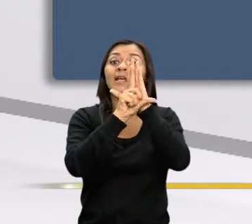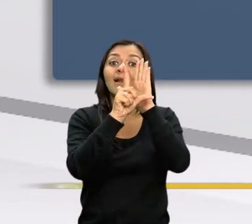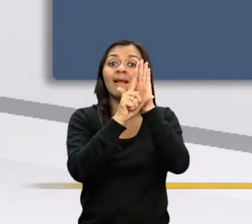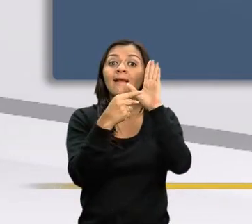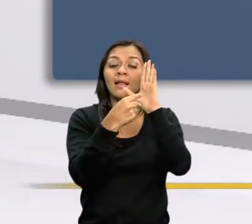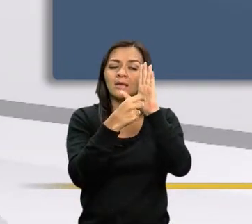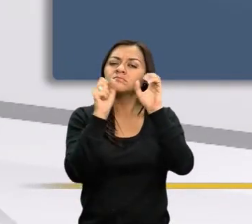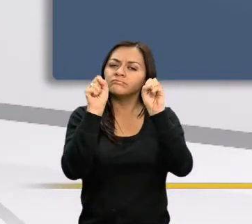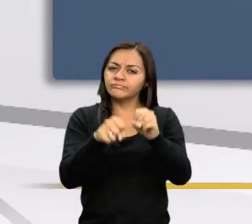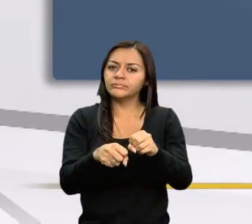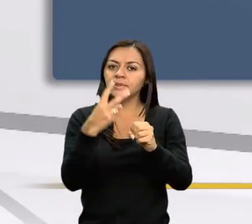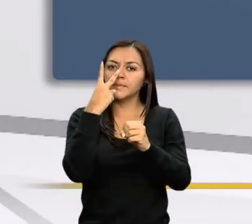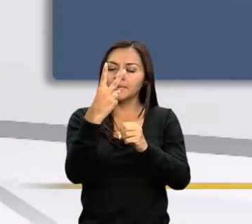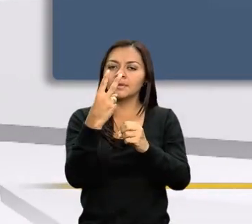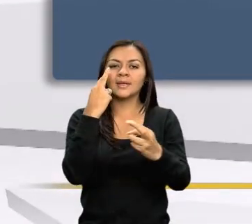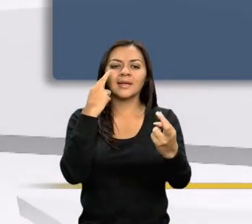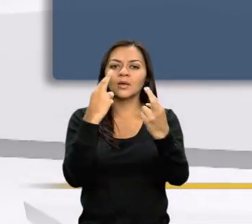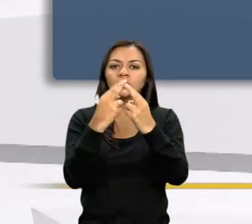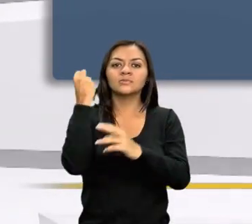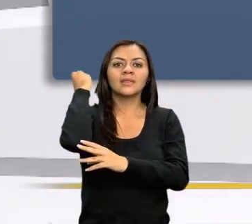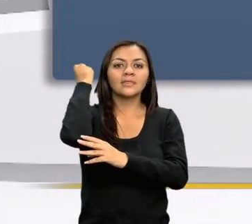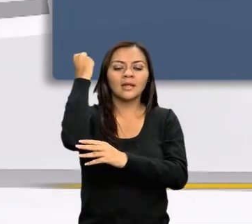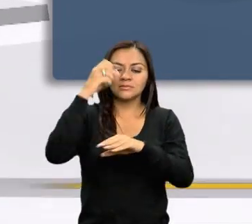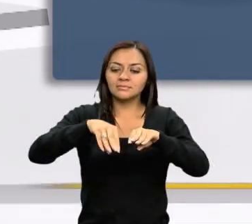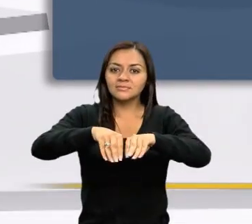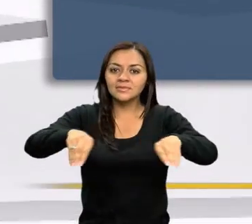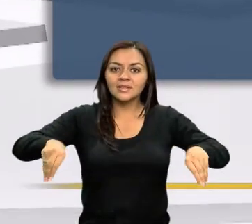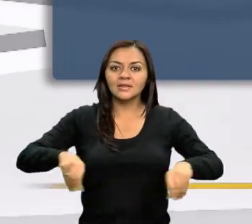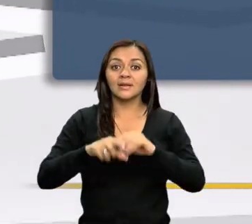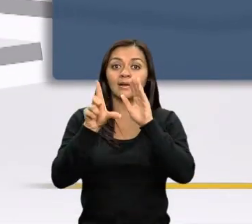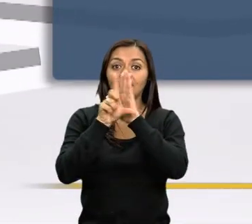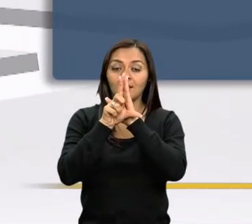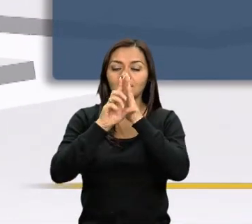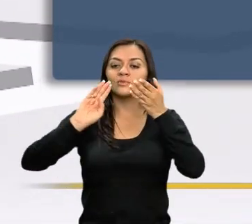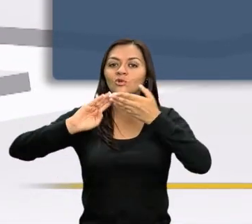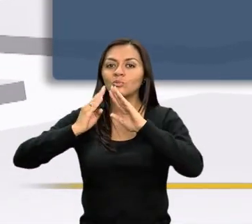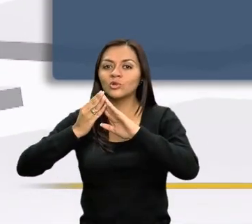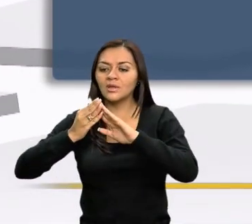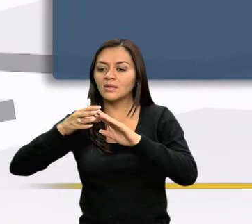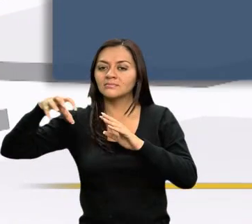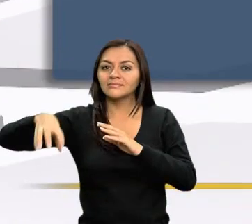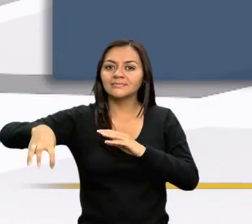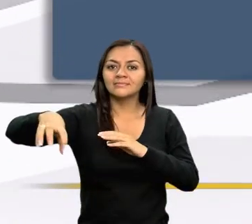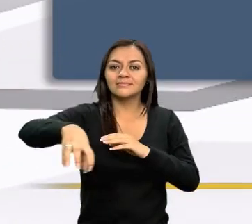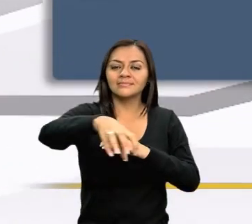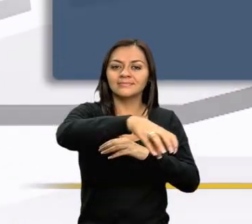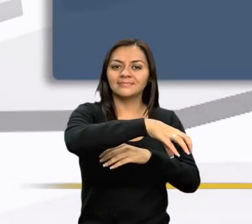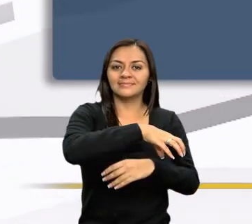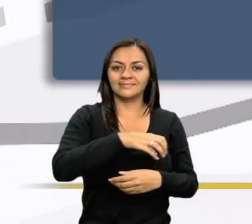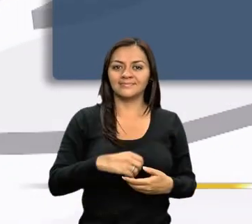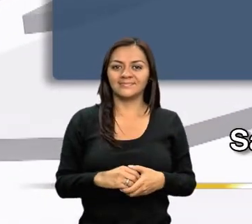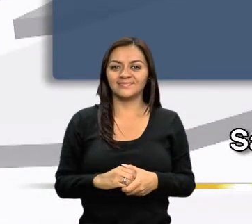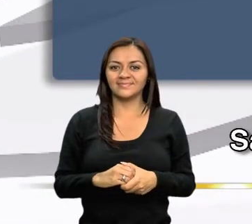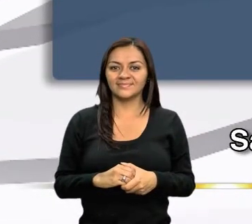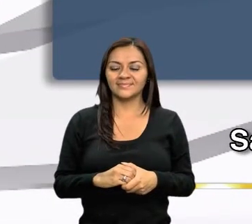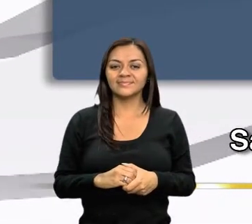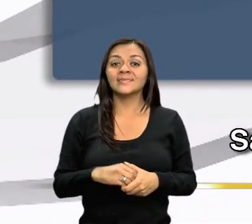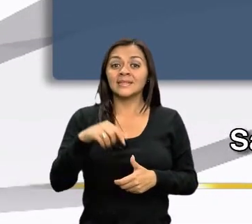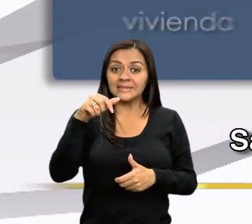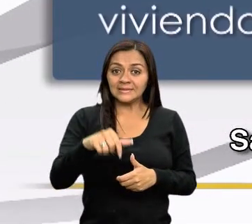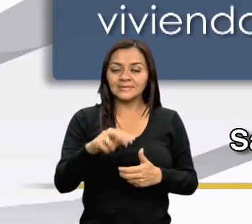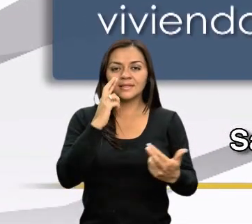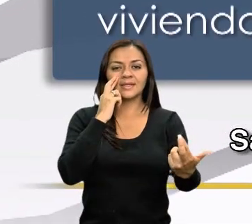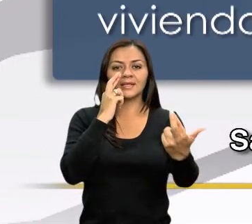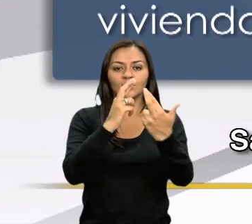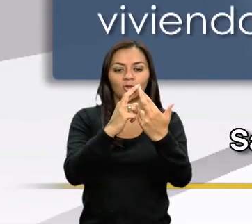derecho a reconocer y legalizar las tierras y territorios ancestrales de comunas, comunidades, pueblos y nacionalidades.